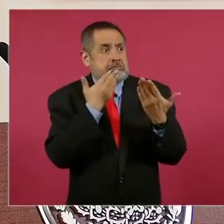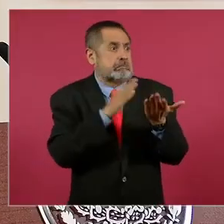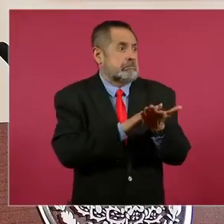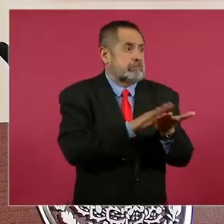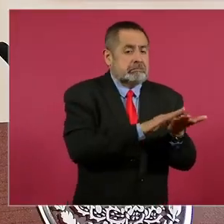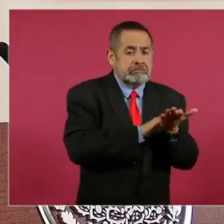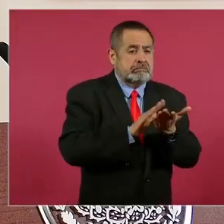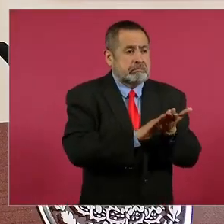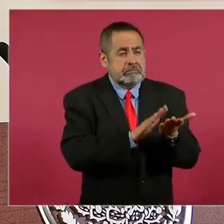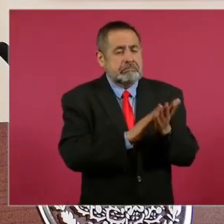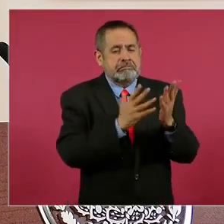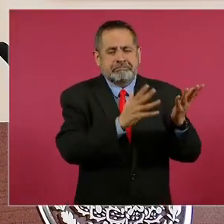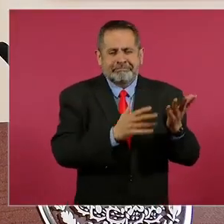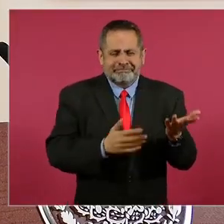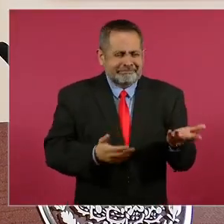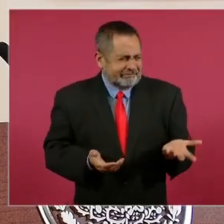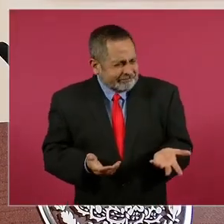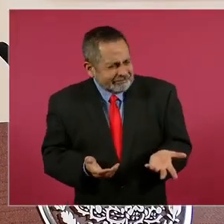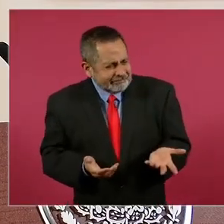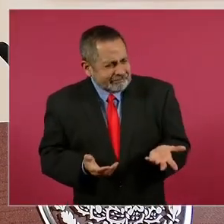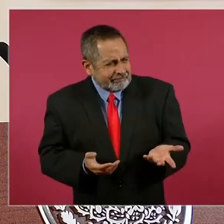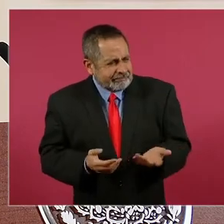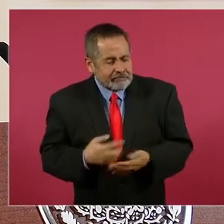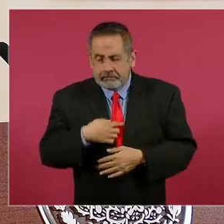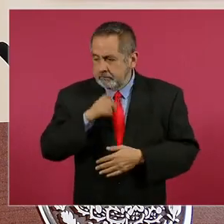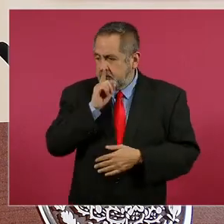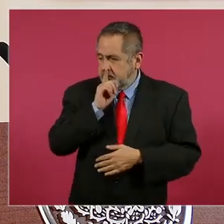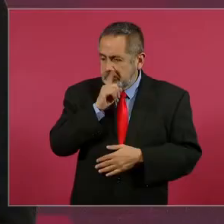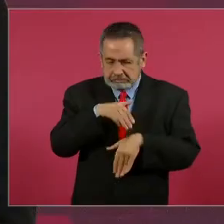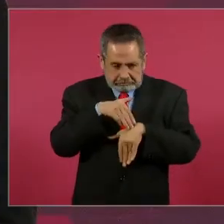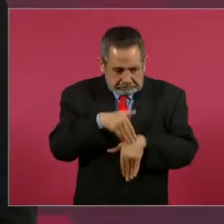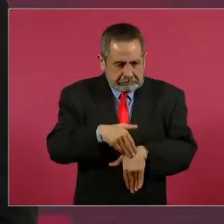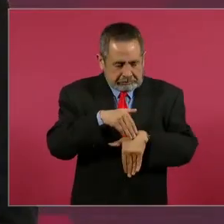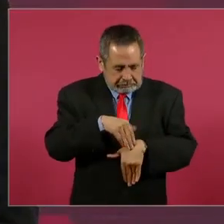aplaudir y callar como vasallos.